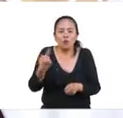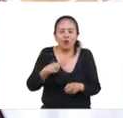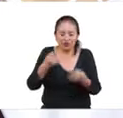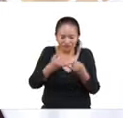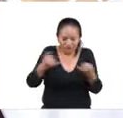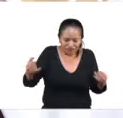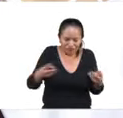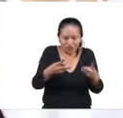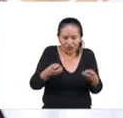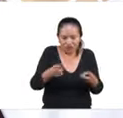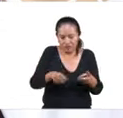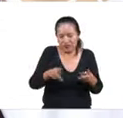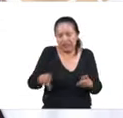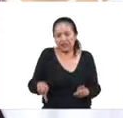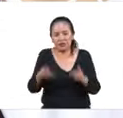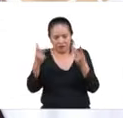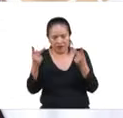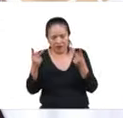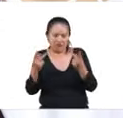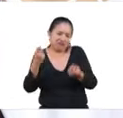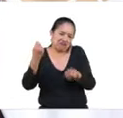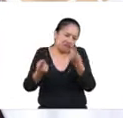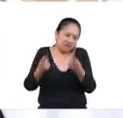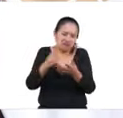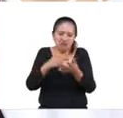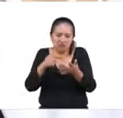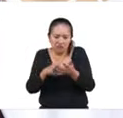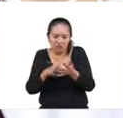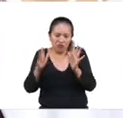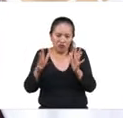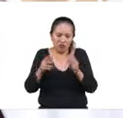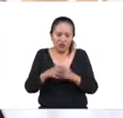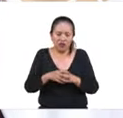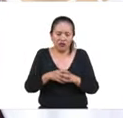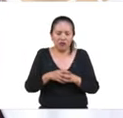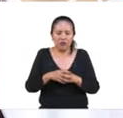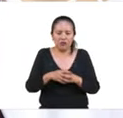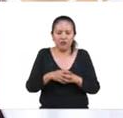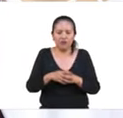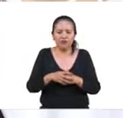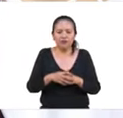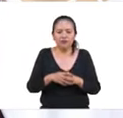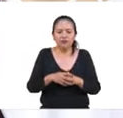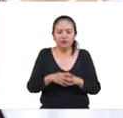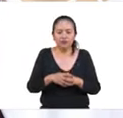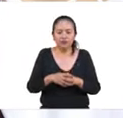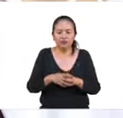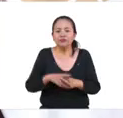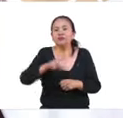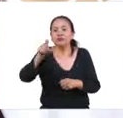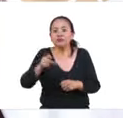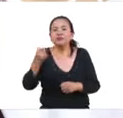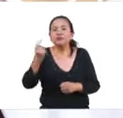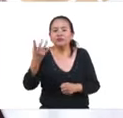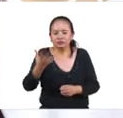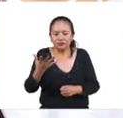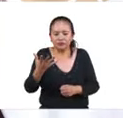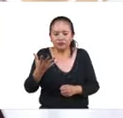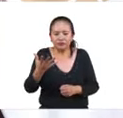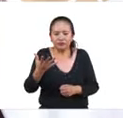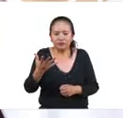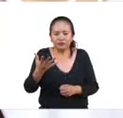de cable, pues se vende en algún lugar de reciclamiento de material. ¿Y qué se hace después con ese alambre de